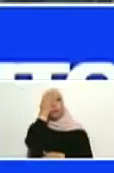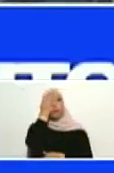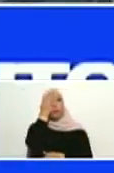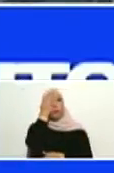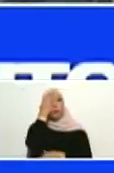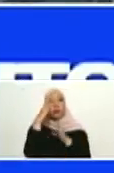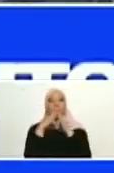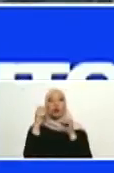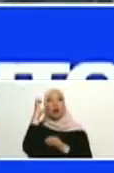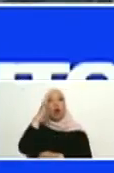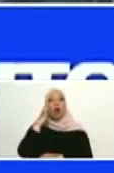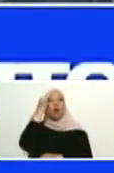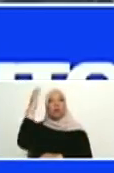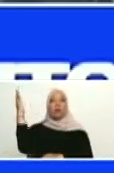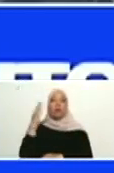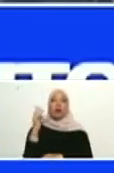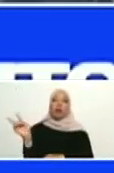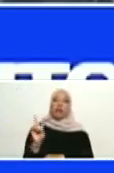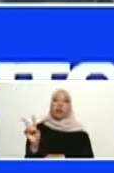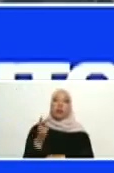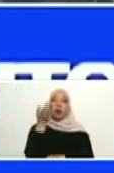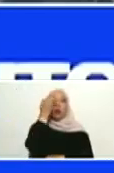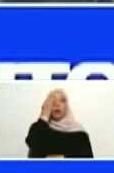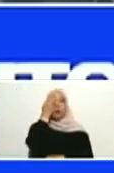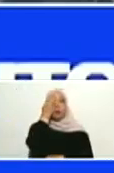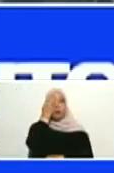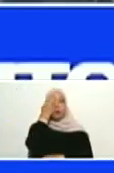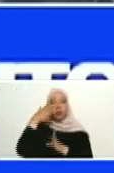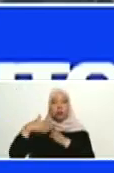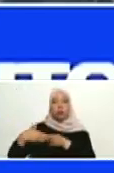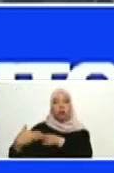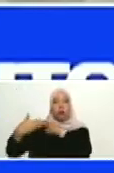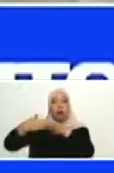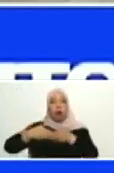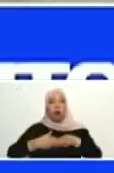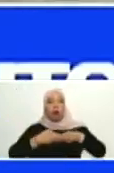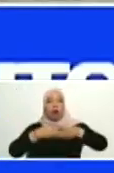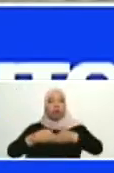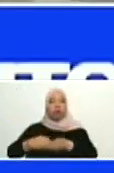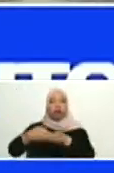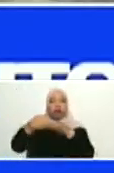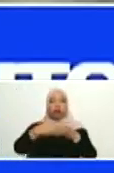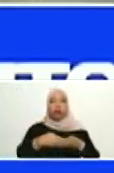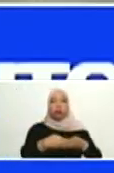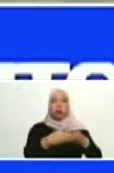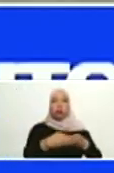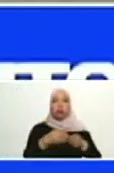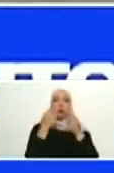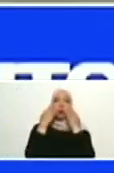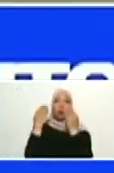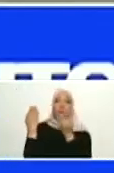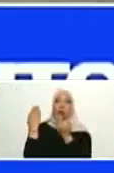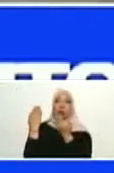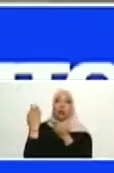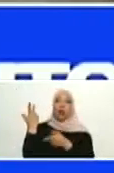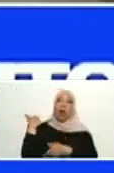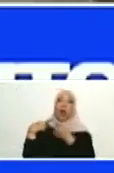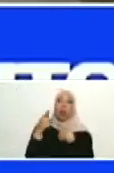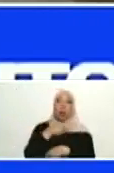piratas. Es la herencia, la raíz de ellos. la piratería, el colonialismo,